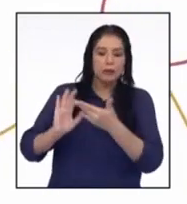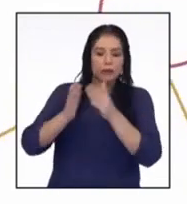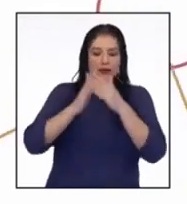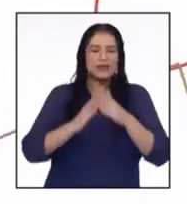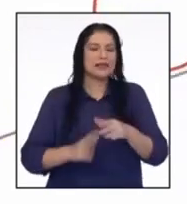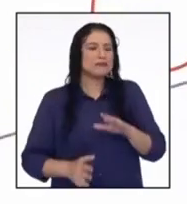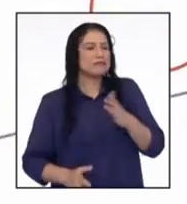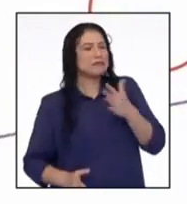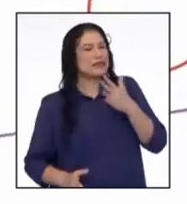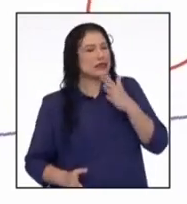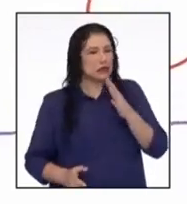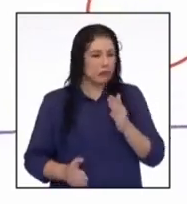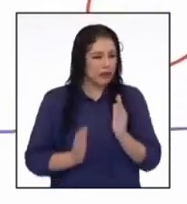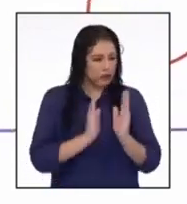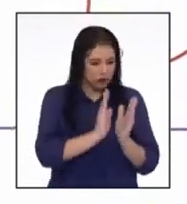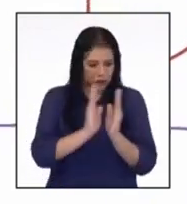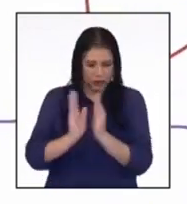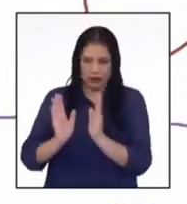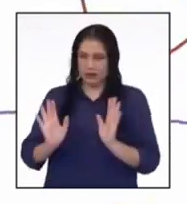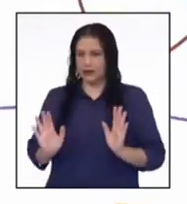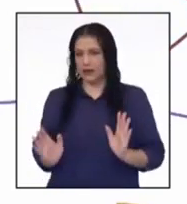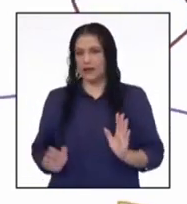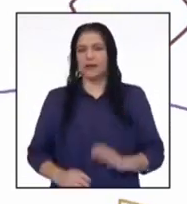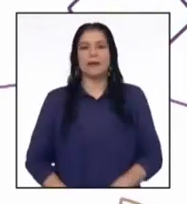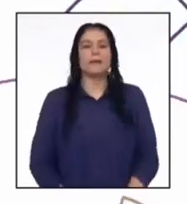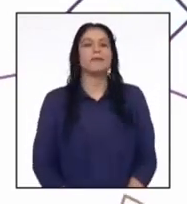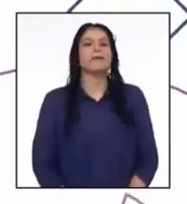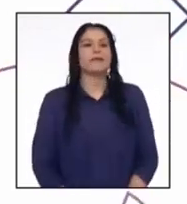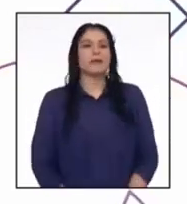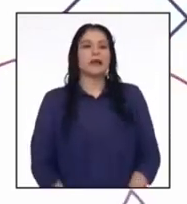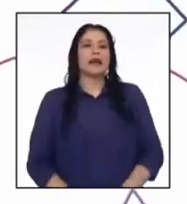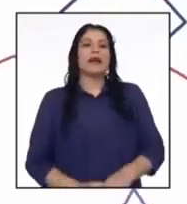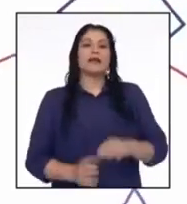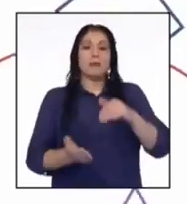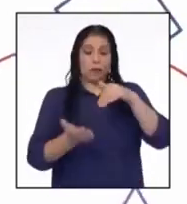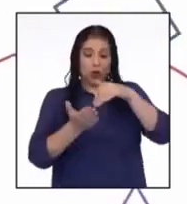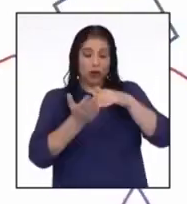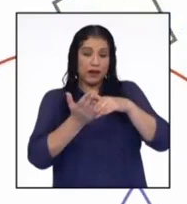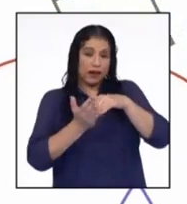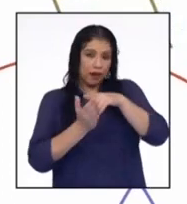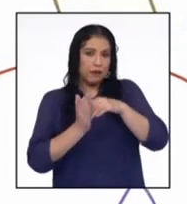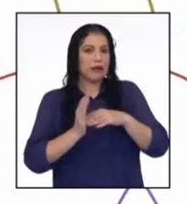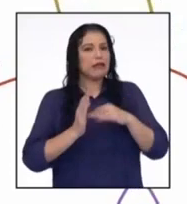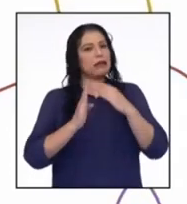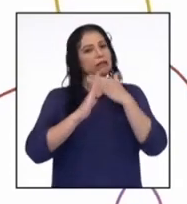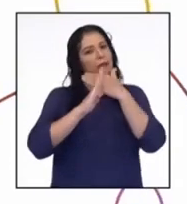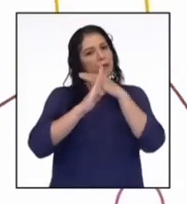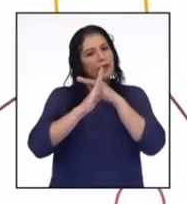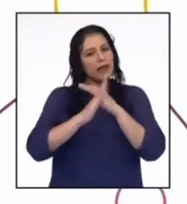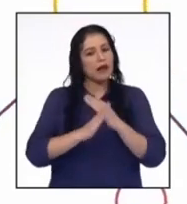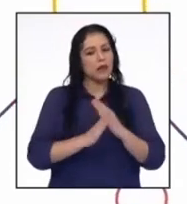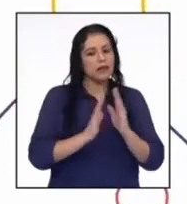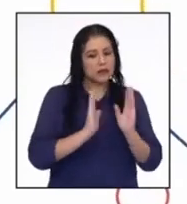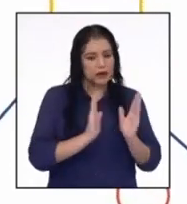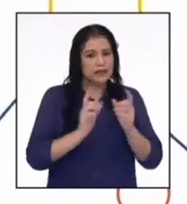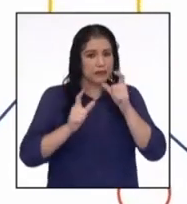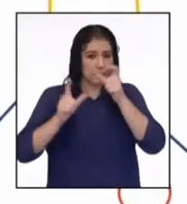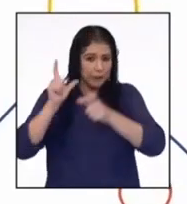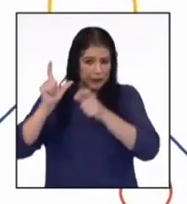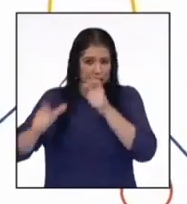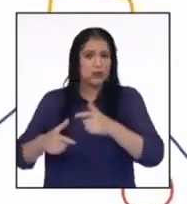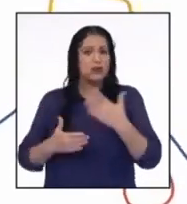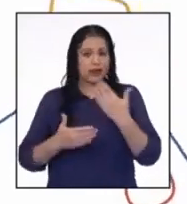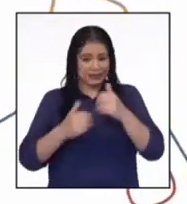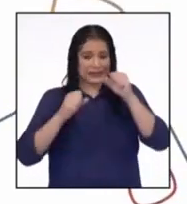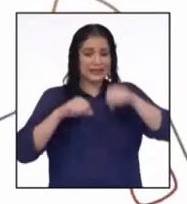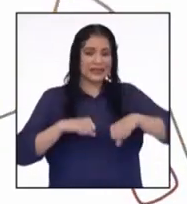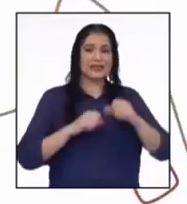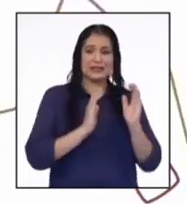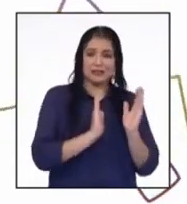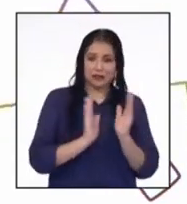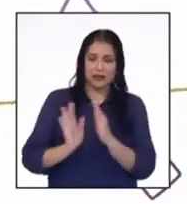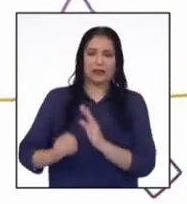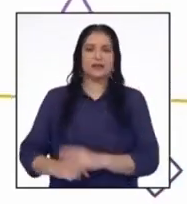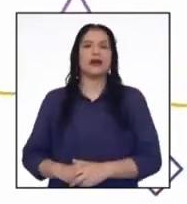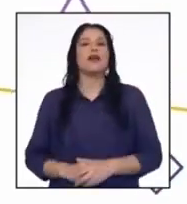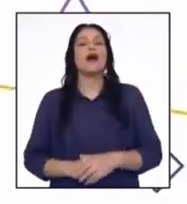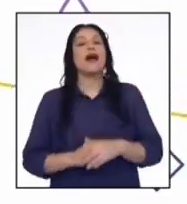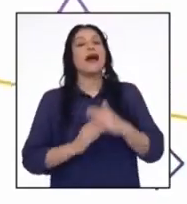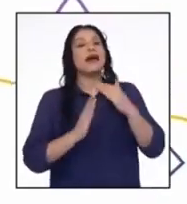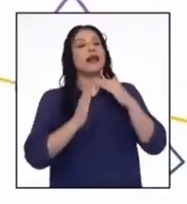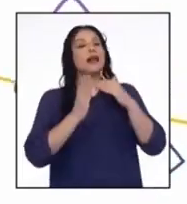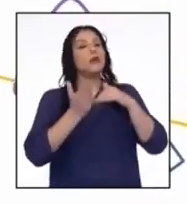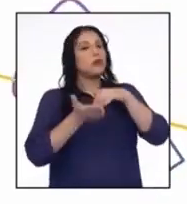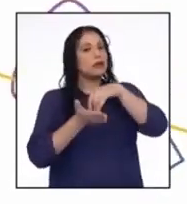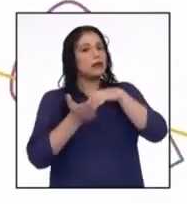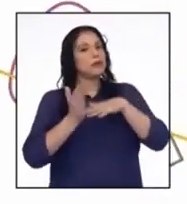está escasamente organizada. Decimos que hay vulnerabilidad media cuando la población está organizada. Y